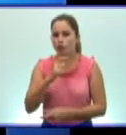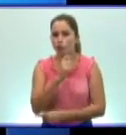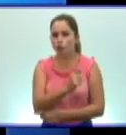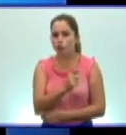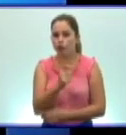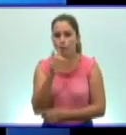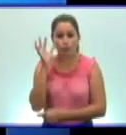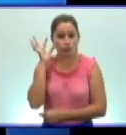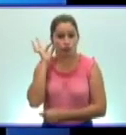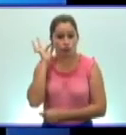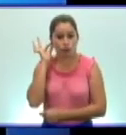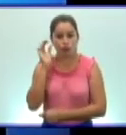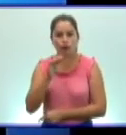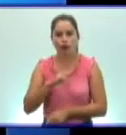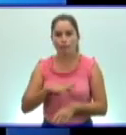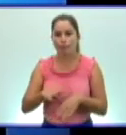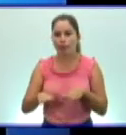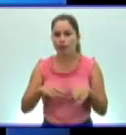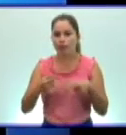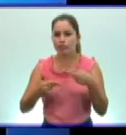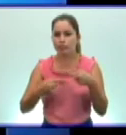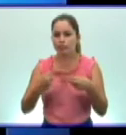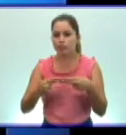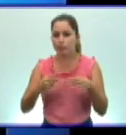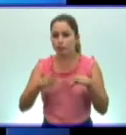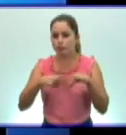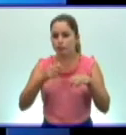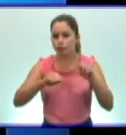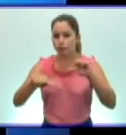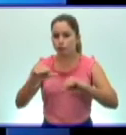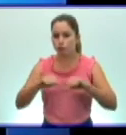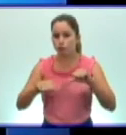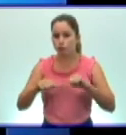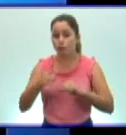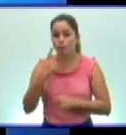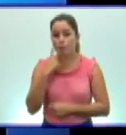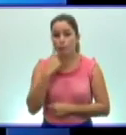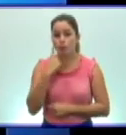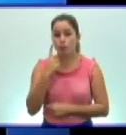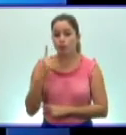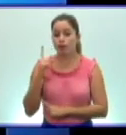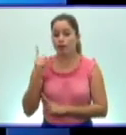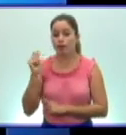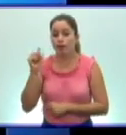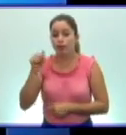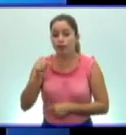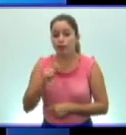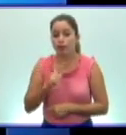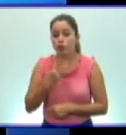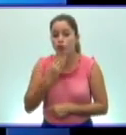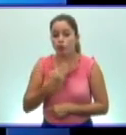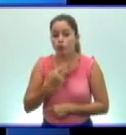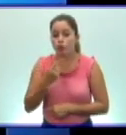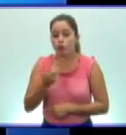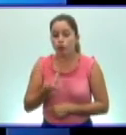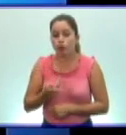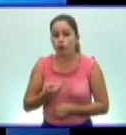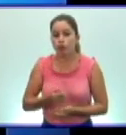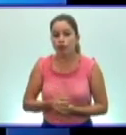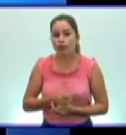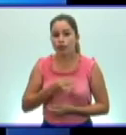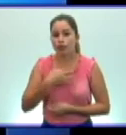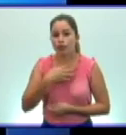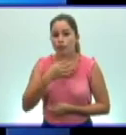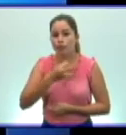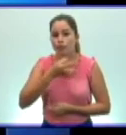preparar una disolución de cierta concentración. Vamos a observar entonces aquí cómo entonces ya tenemos que entrar a valorar un grupo